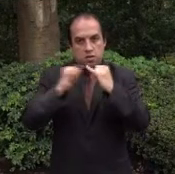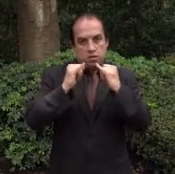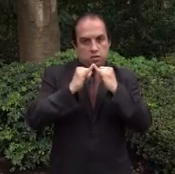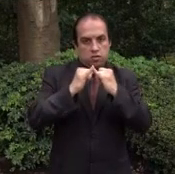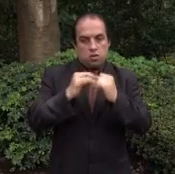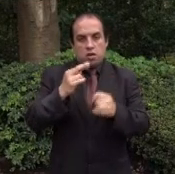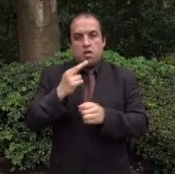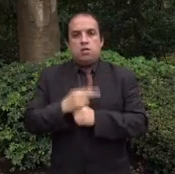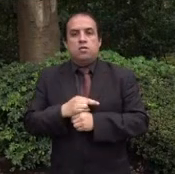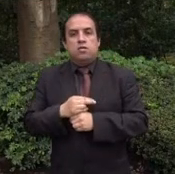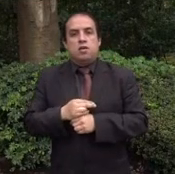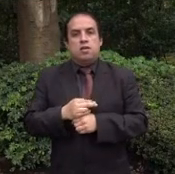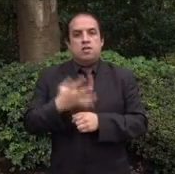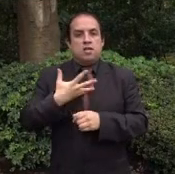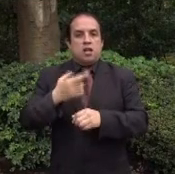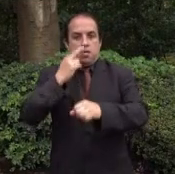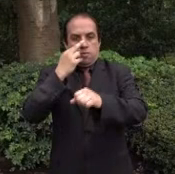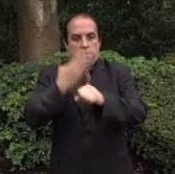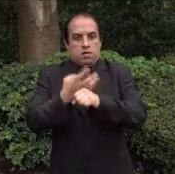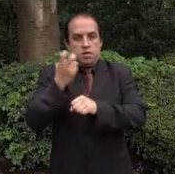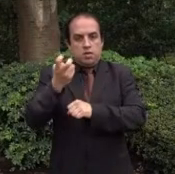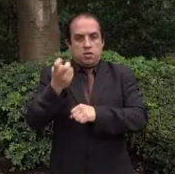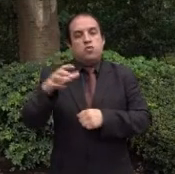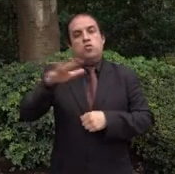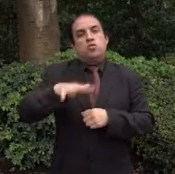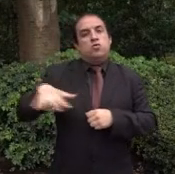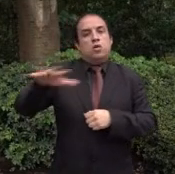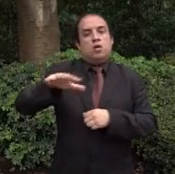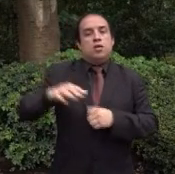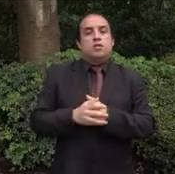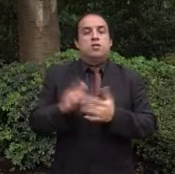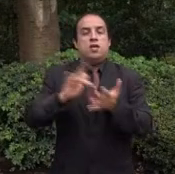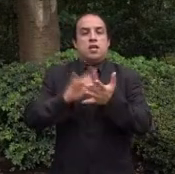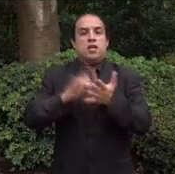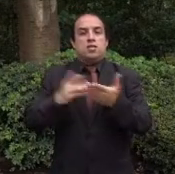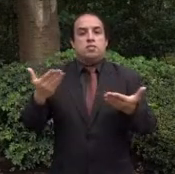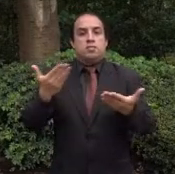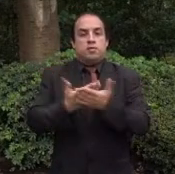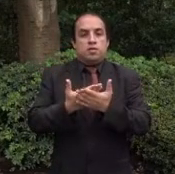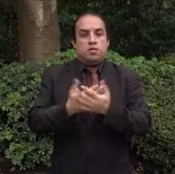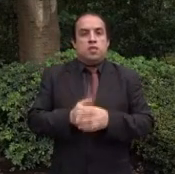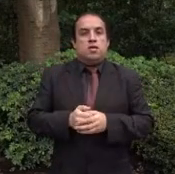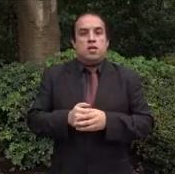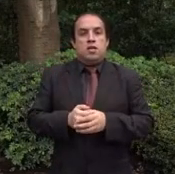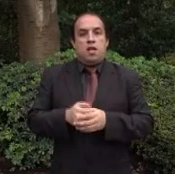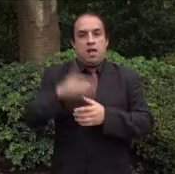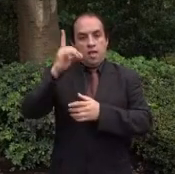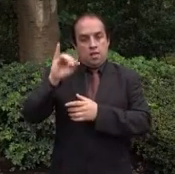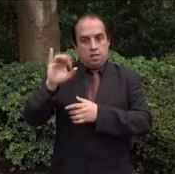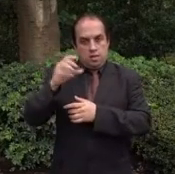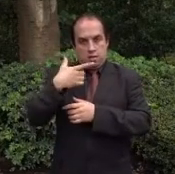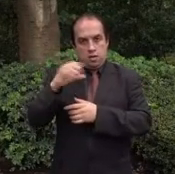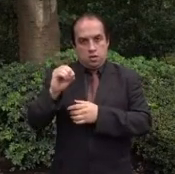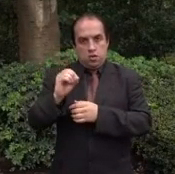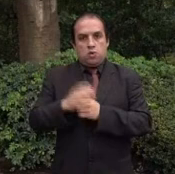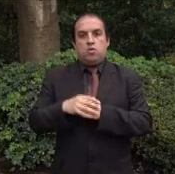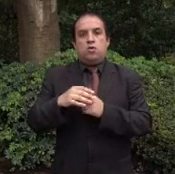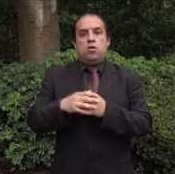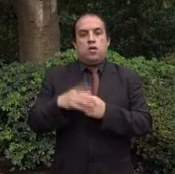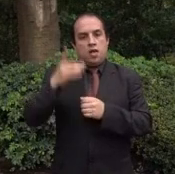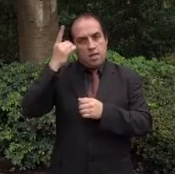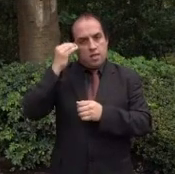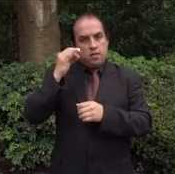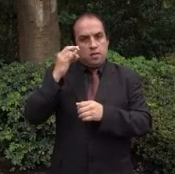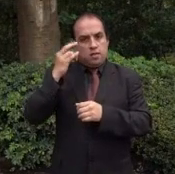cargo de estos espacios. Yo agradezco la presencia tanto de Lucina Jiménez como de Diego Prieto, directores de el INVAL y